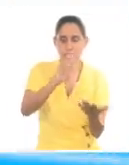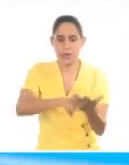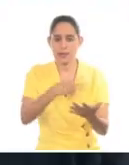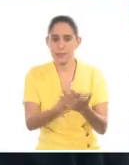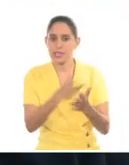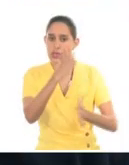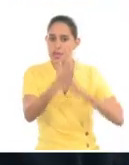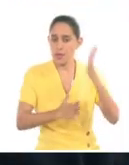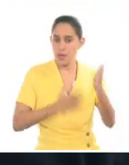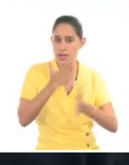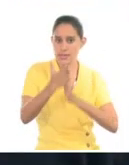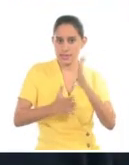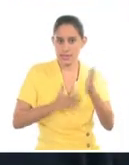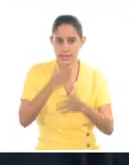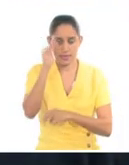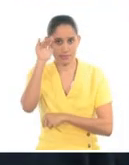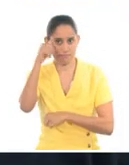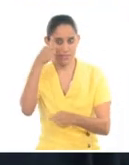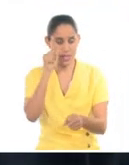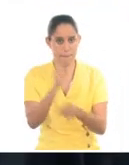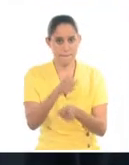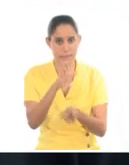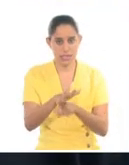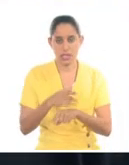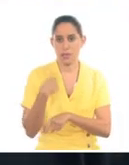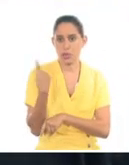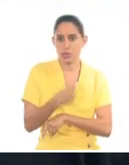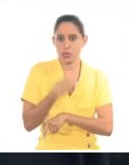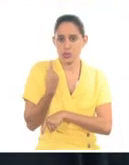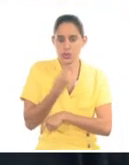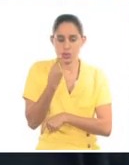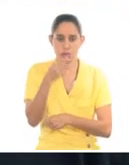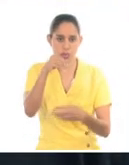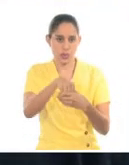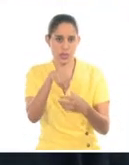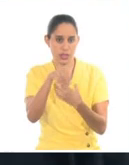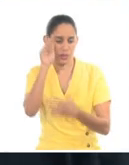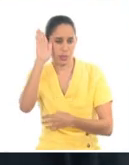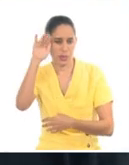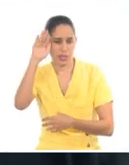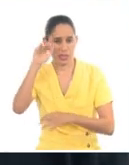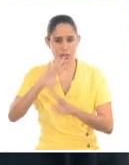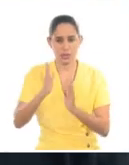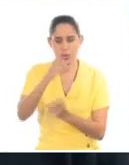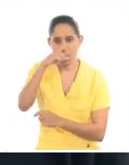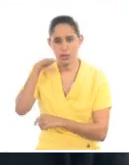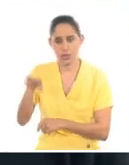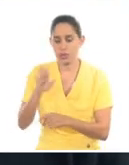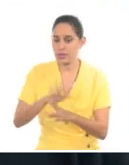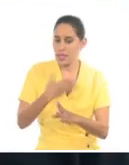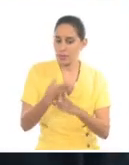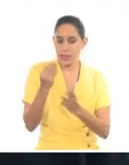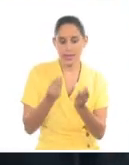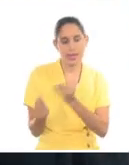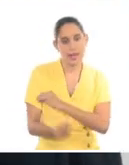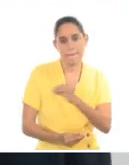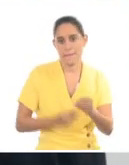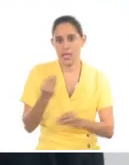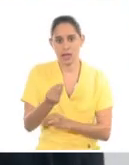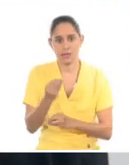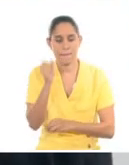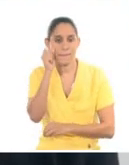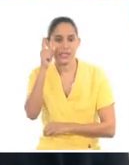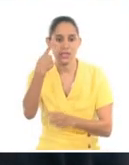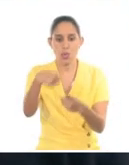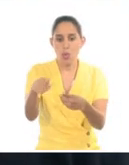señas. Empezamos por los clásicos. Y ya fuimos un poquito más, ya hemos ido pensando en que todas las